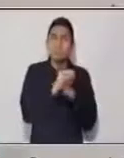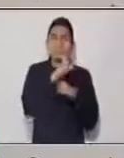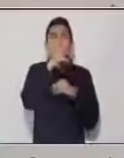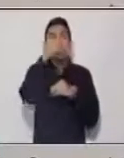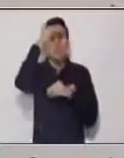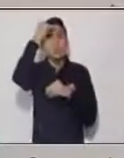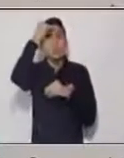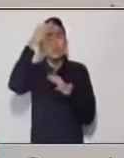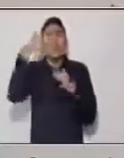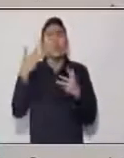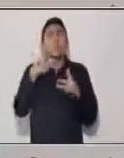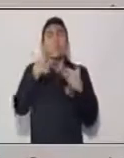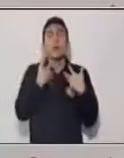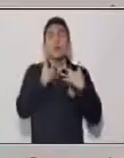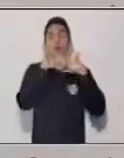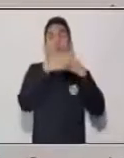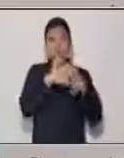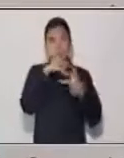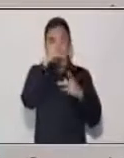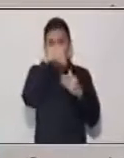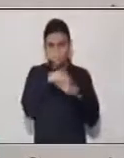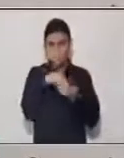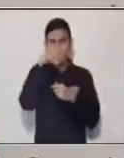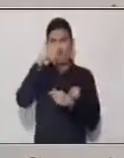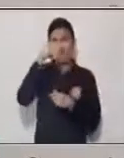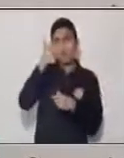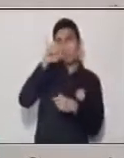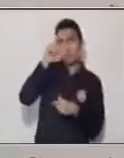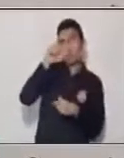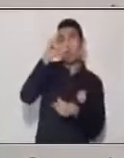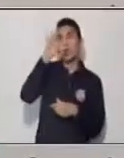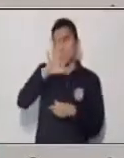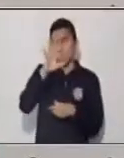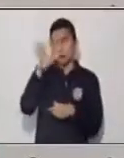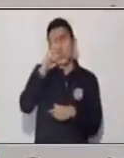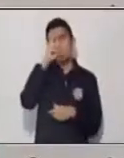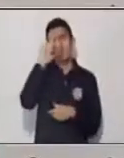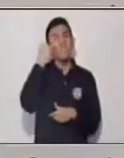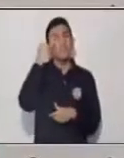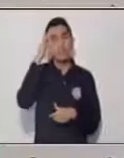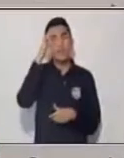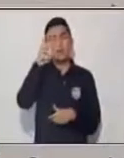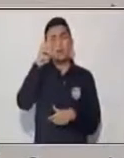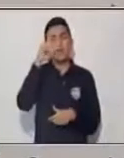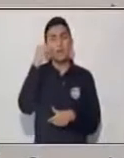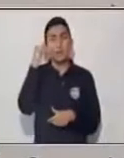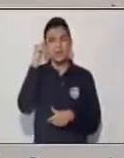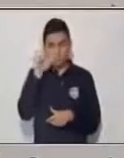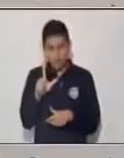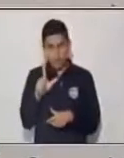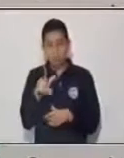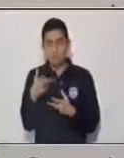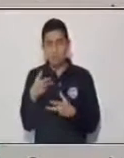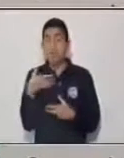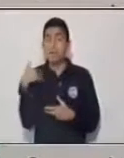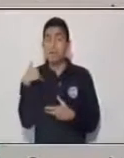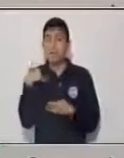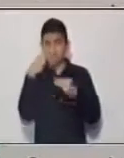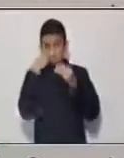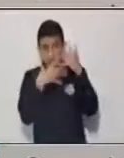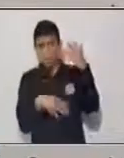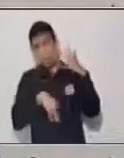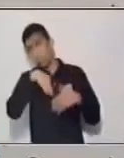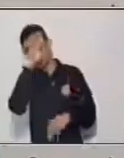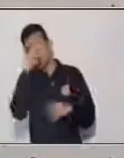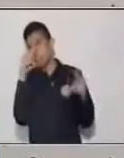concepto con la creación del cálculo diferencial, ¿verdad? Y tiene múltiples